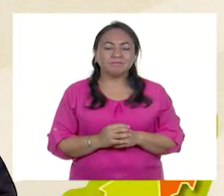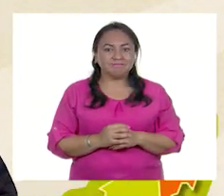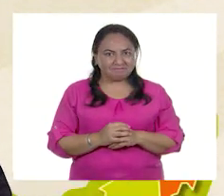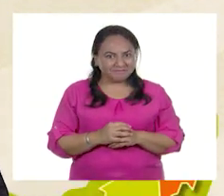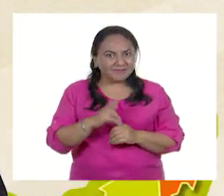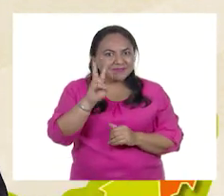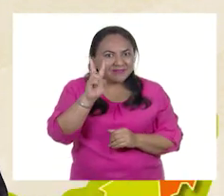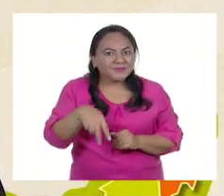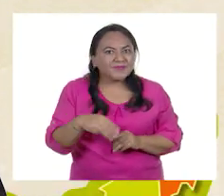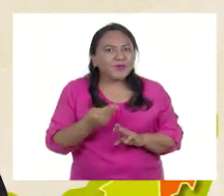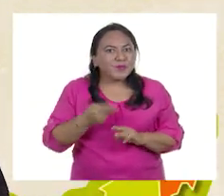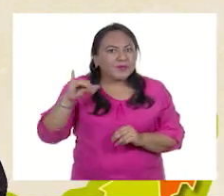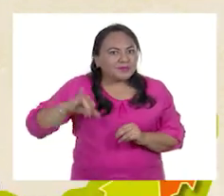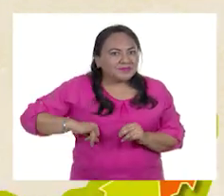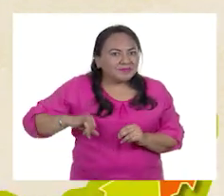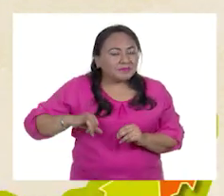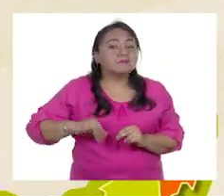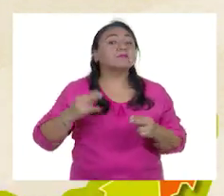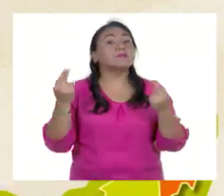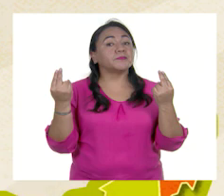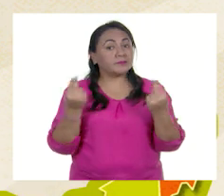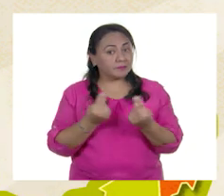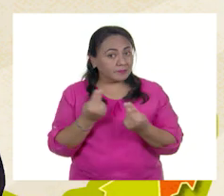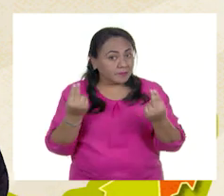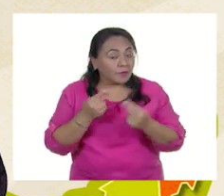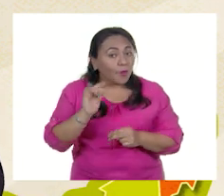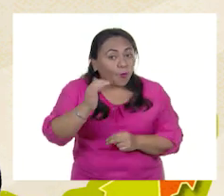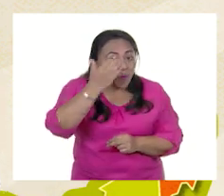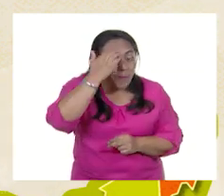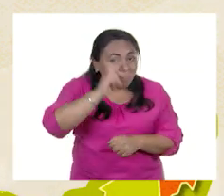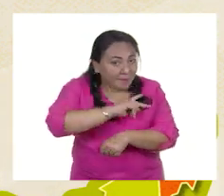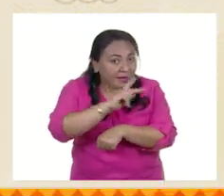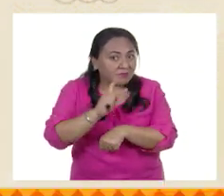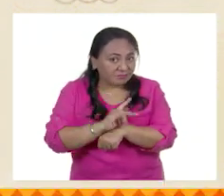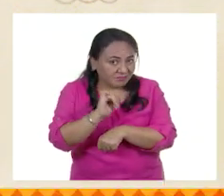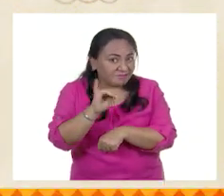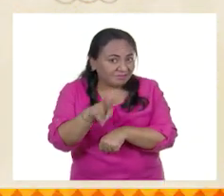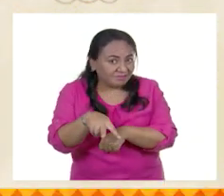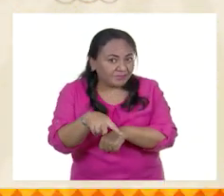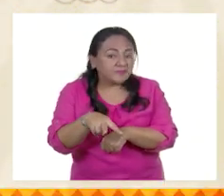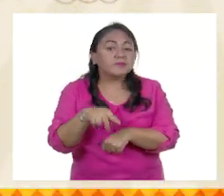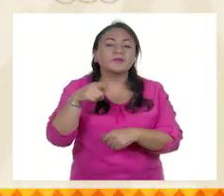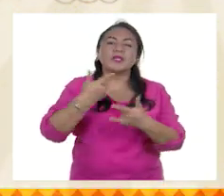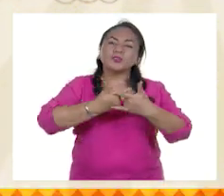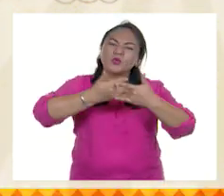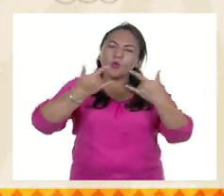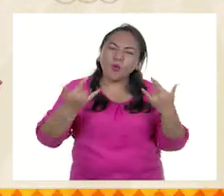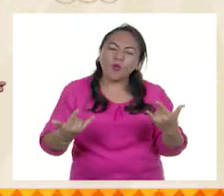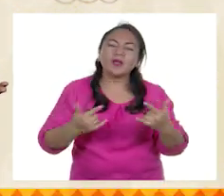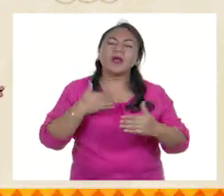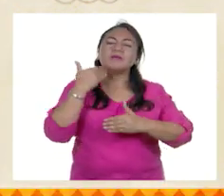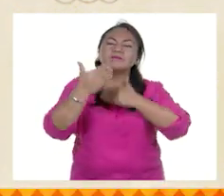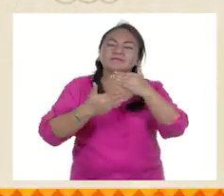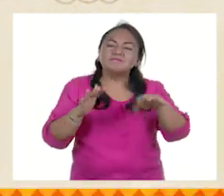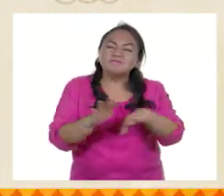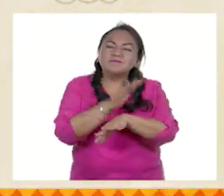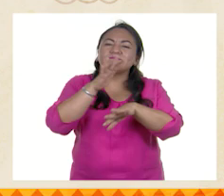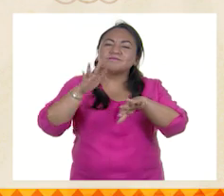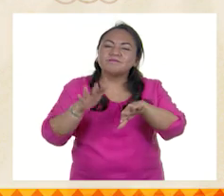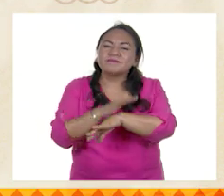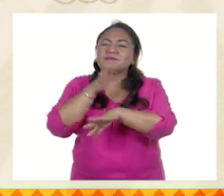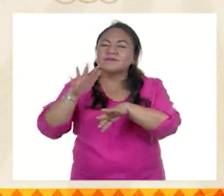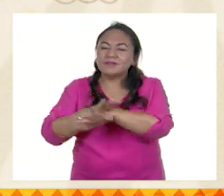¿Verdad que es muy interesante y necesario conocer nuestro país? Su historia, la transformación de sus ciudades,